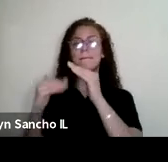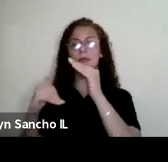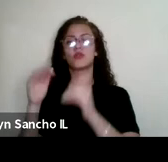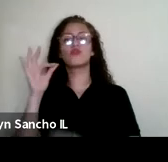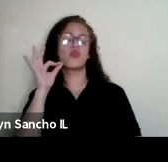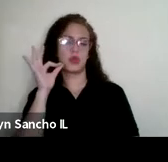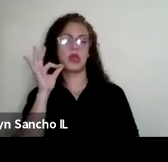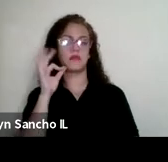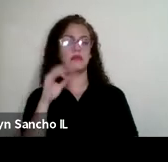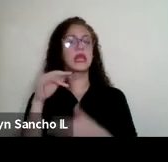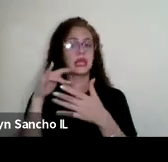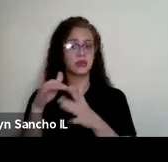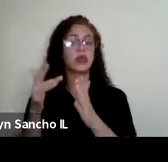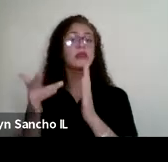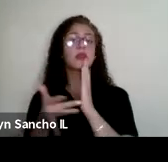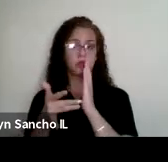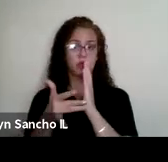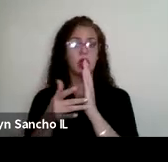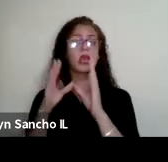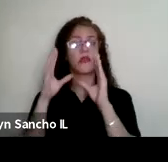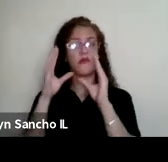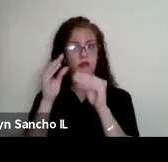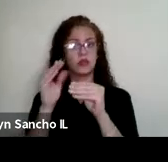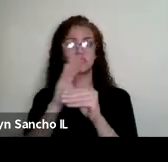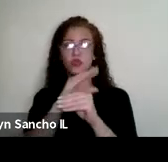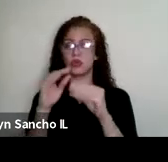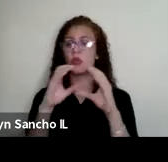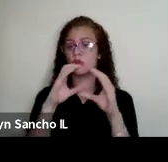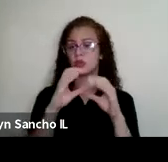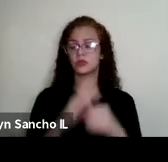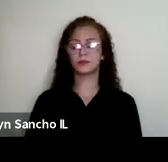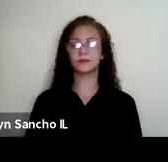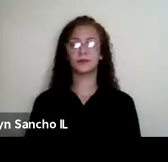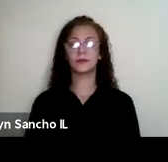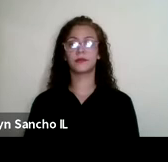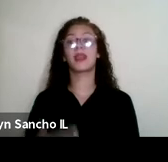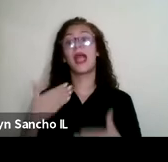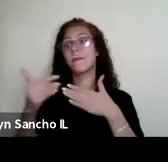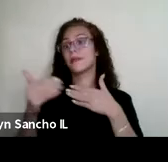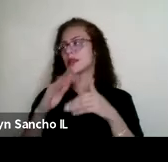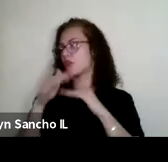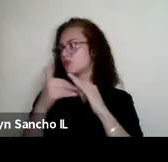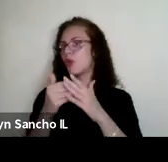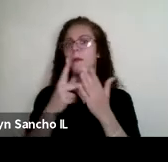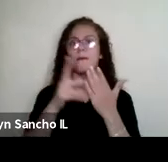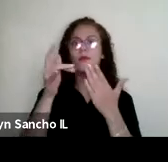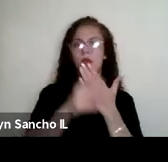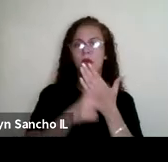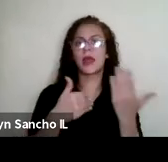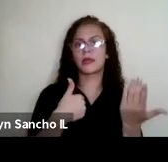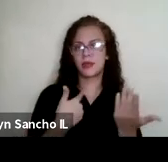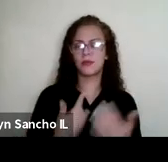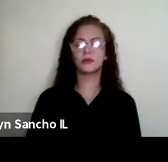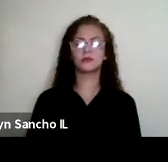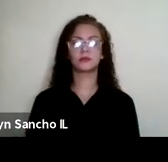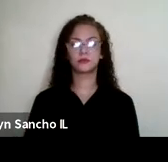que estudian tecnologías de información y comunicación, a pesar de todos los programas que tenemos, ¿verdad?